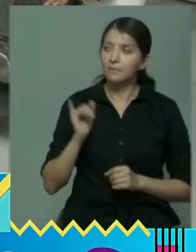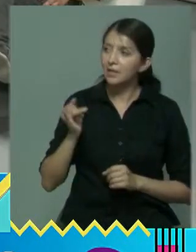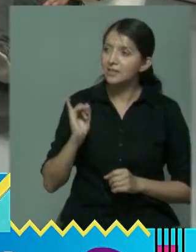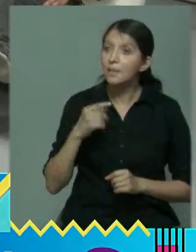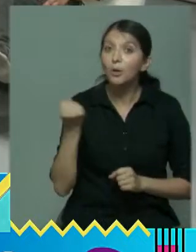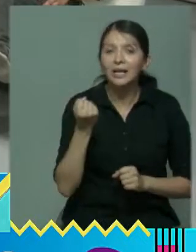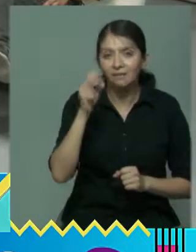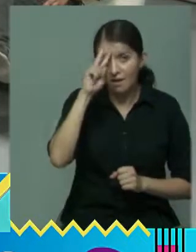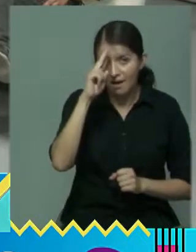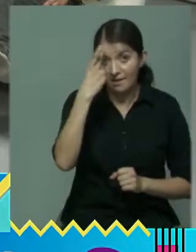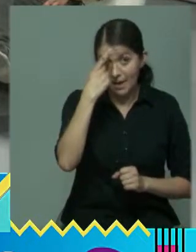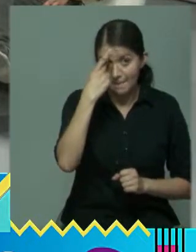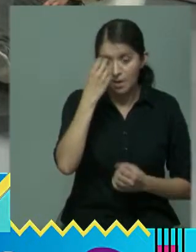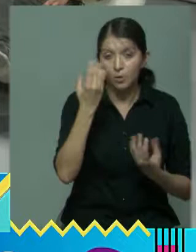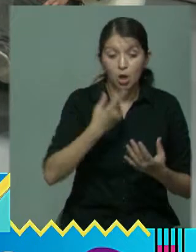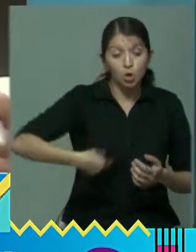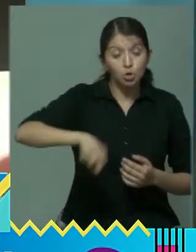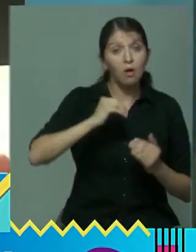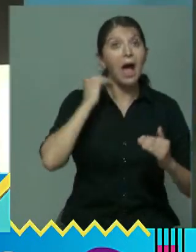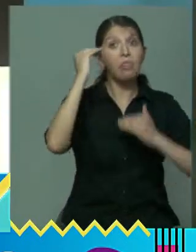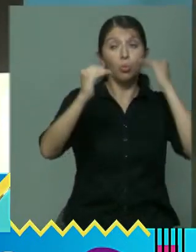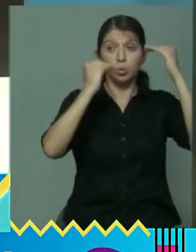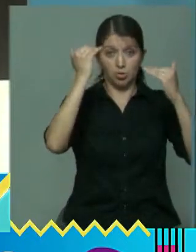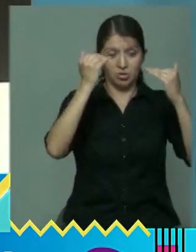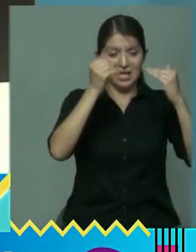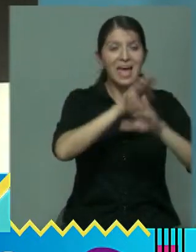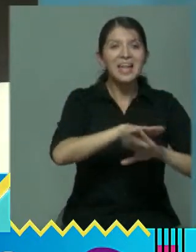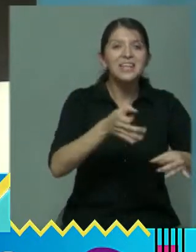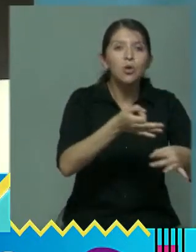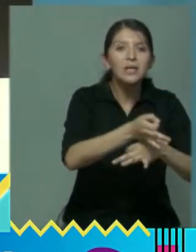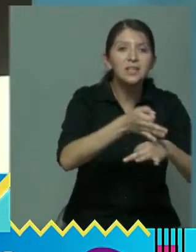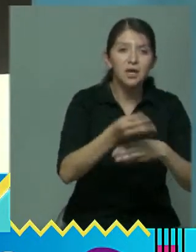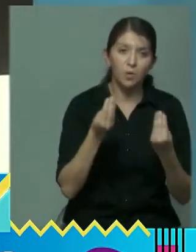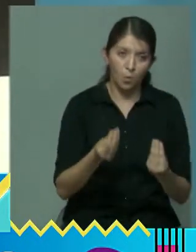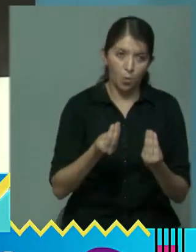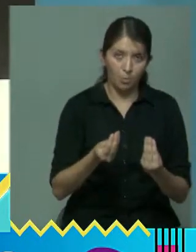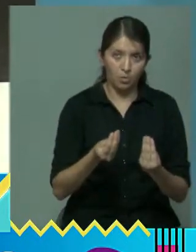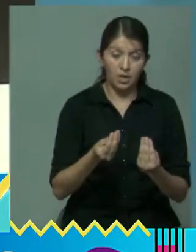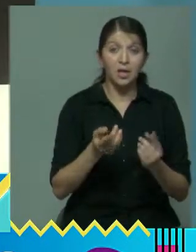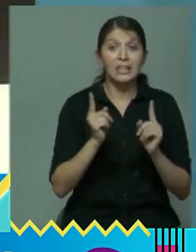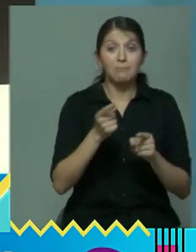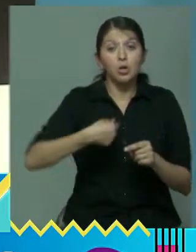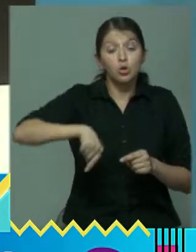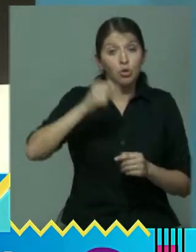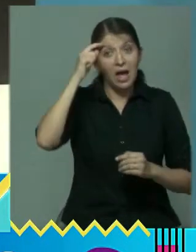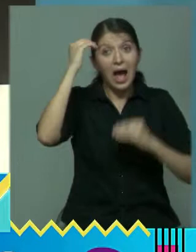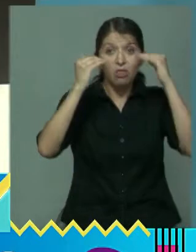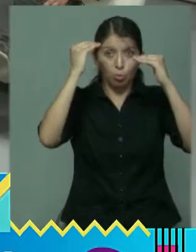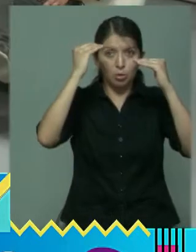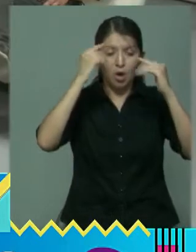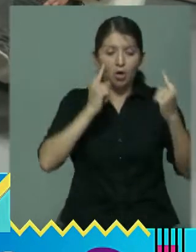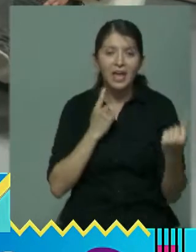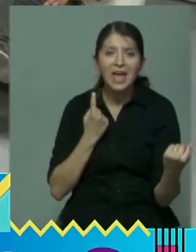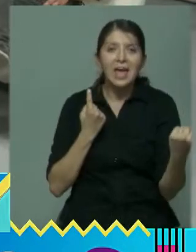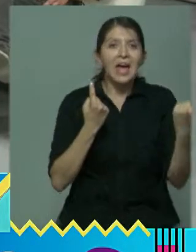el estereotipo de lo que dice, cómo nosotros los adultos guiamos a los niños. A Sí, veces pero decir, ¿cómo realmente- no nos dejamos guiarnos nosotros un poquito por ellos, no? Sí,